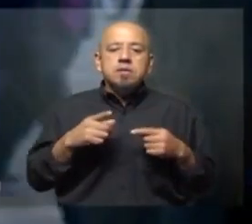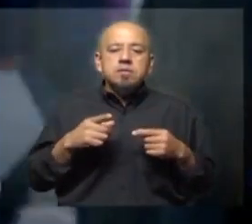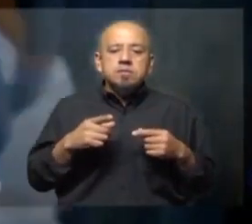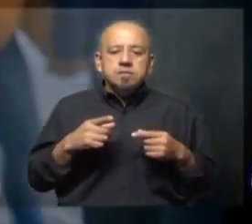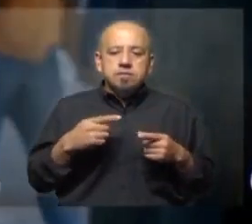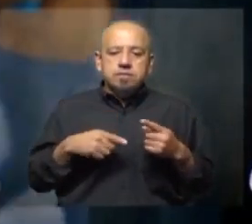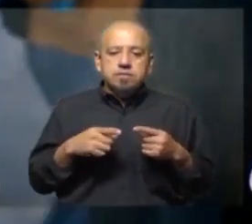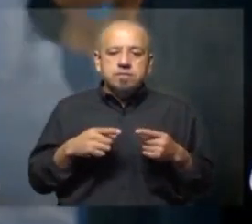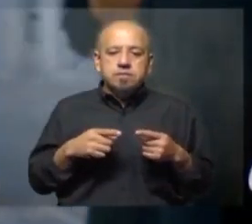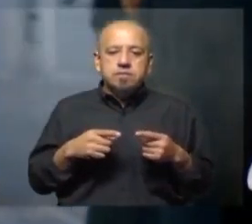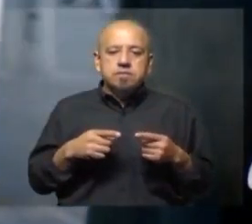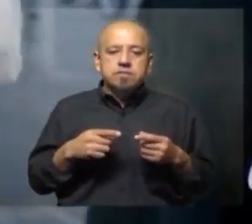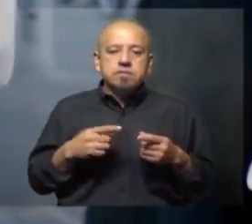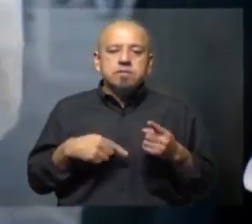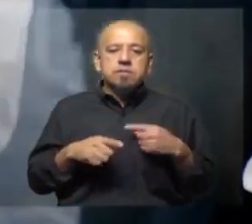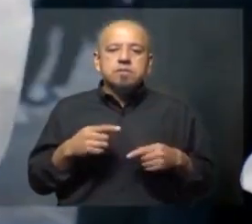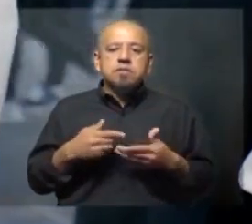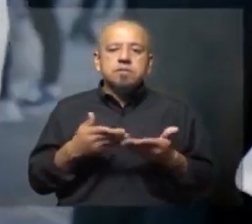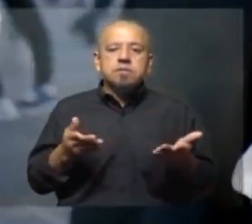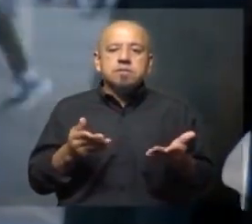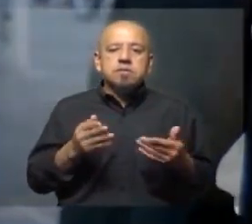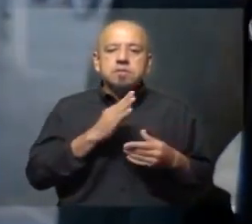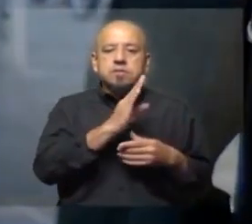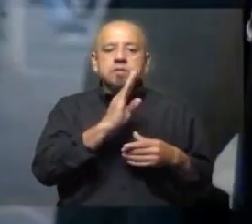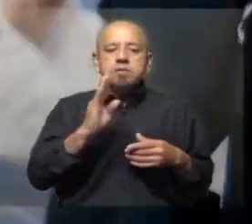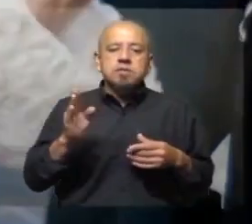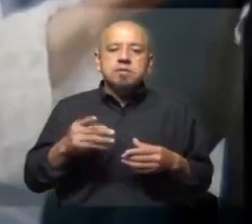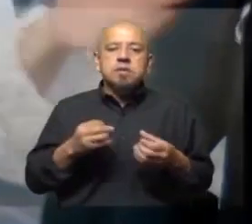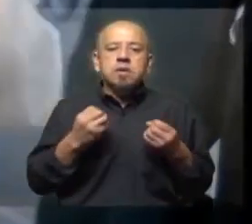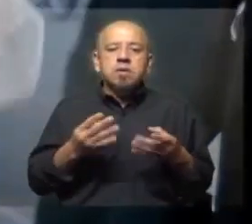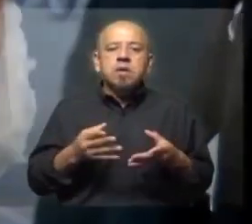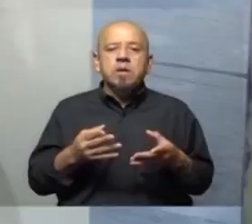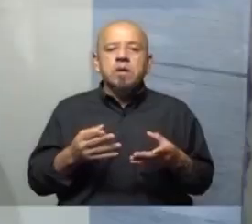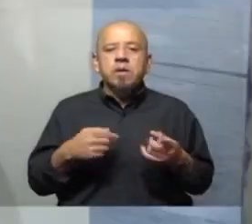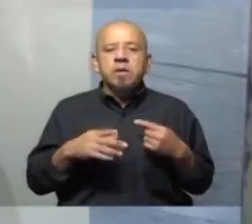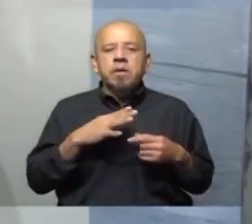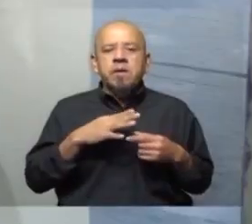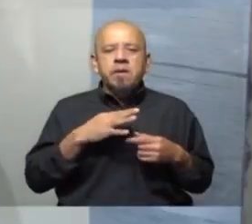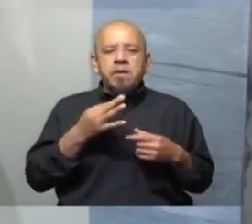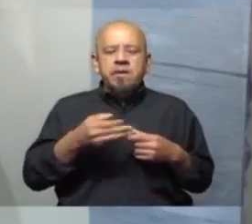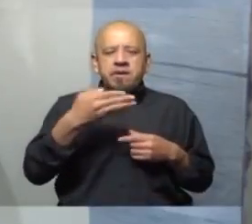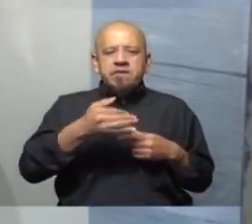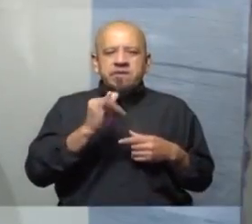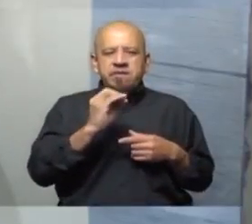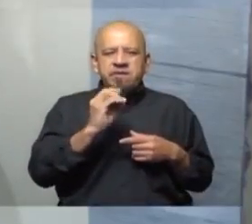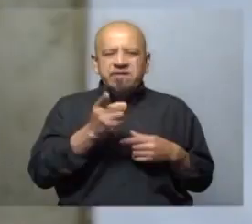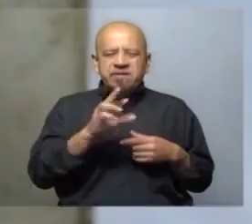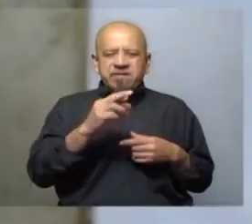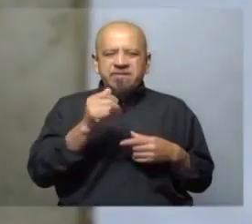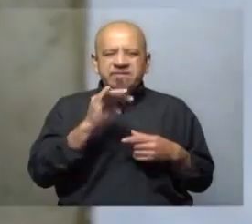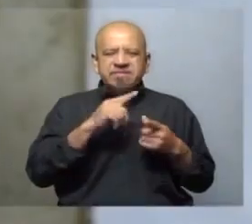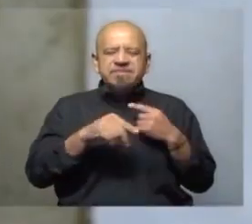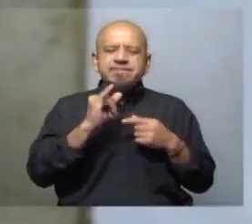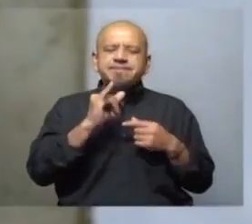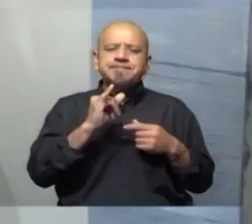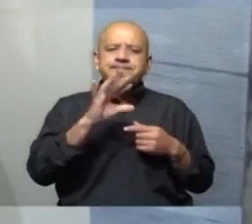punto de vista y bueno Y fue un libro que me marcó entonces por eso yo te no me dijiste tienen que recomendar una biografía Yo dije Ay para mí nada y sabrá